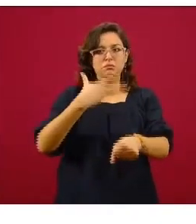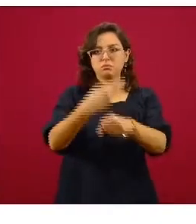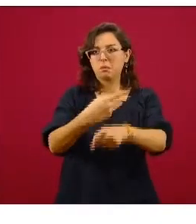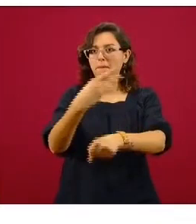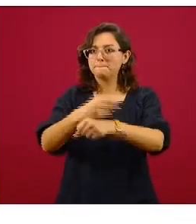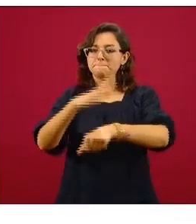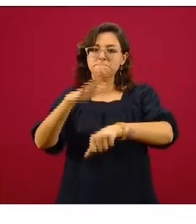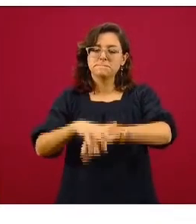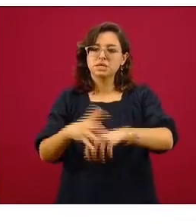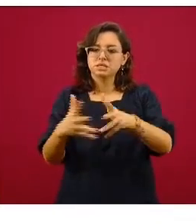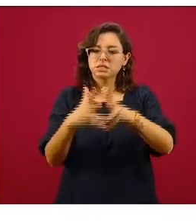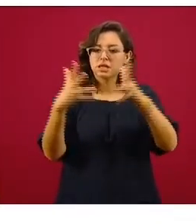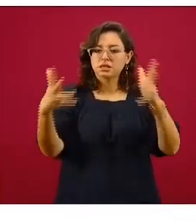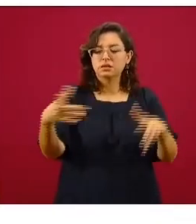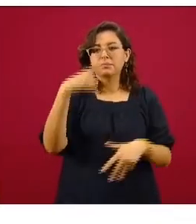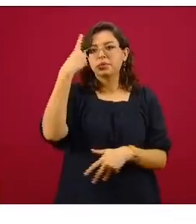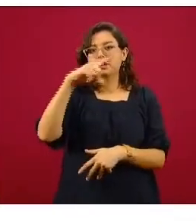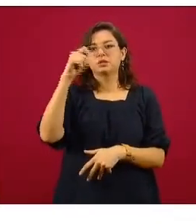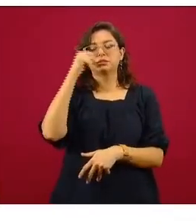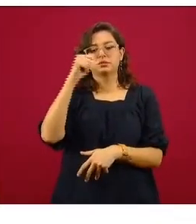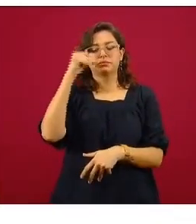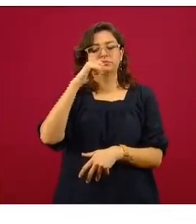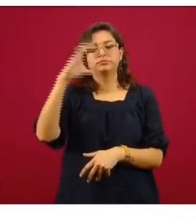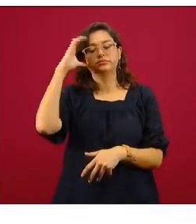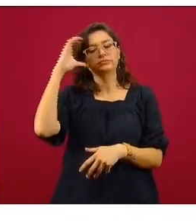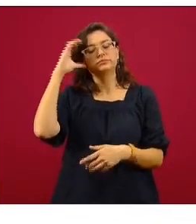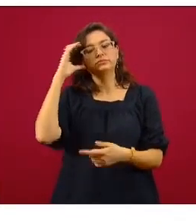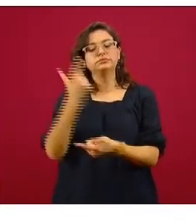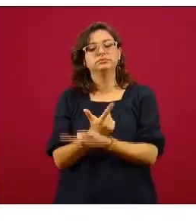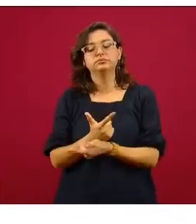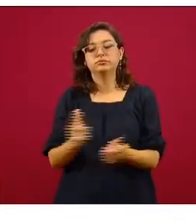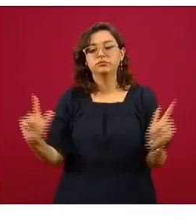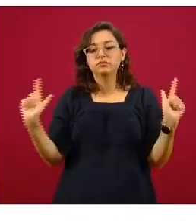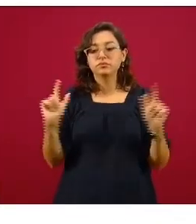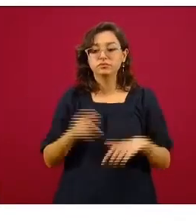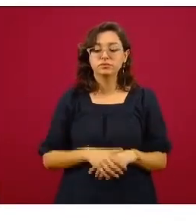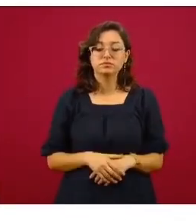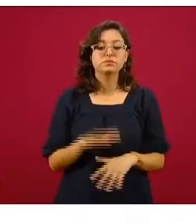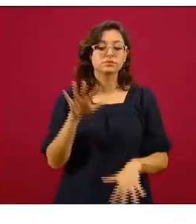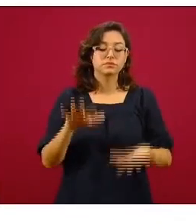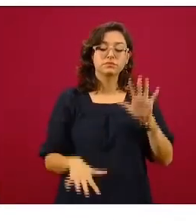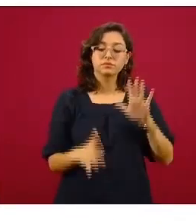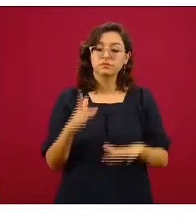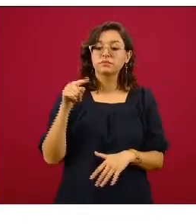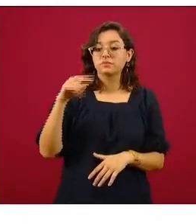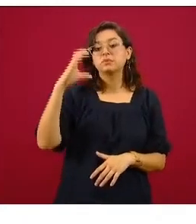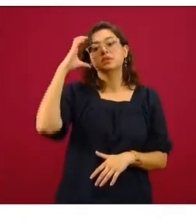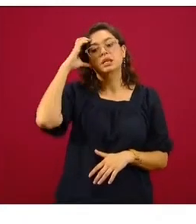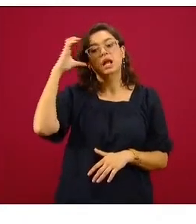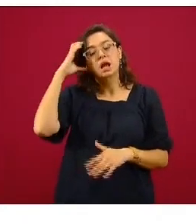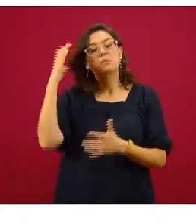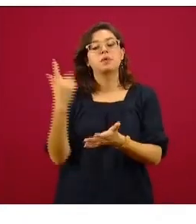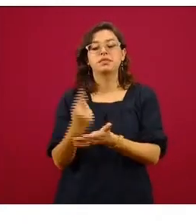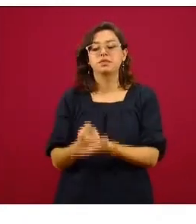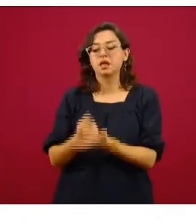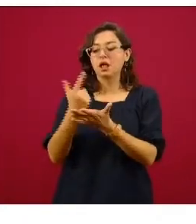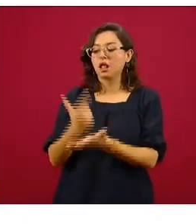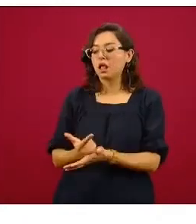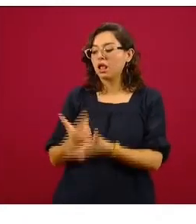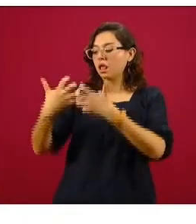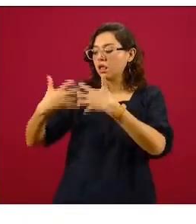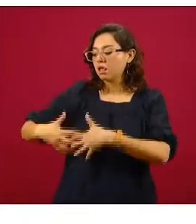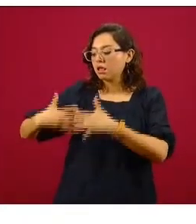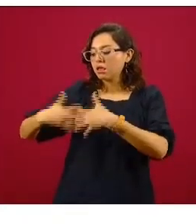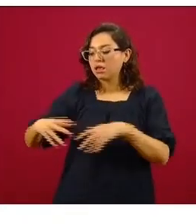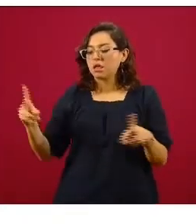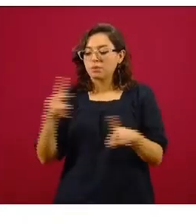expansión para tener siempre disponibilidad. Recordando que muchas de estas camas que tienen un ventilador y por lo tanto pueden atender